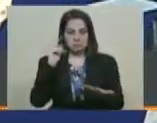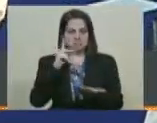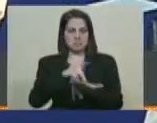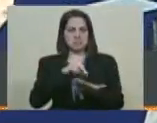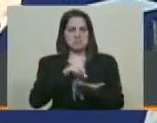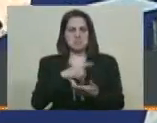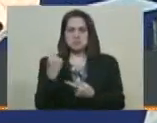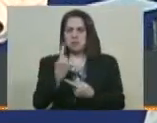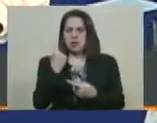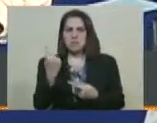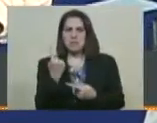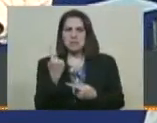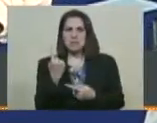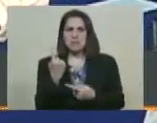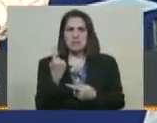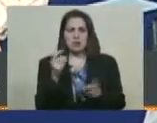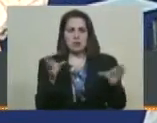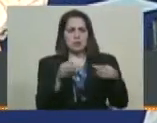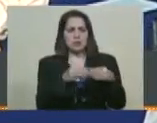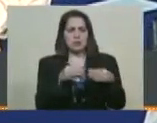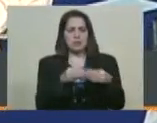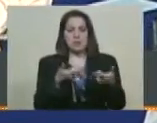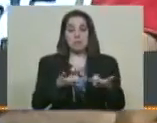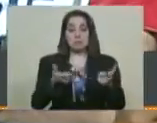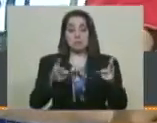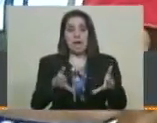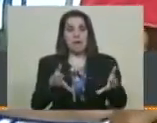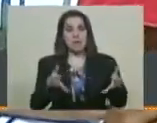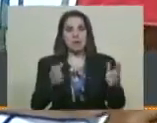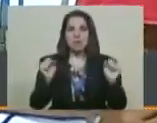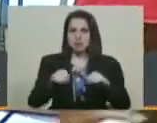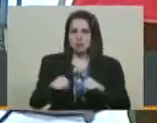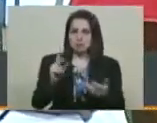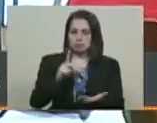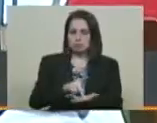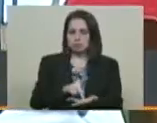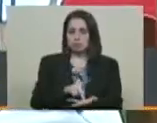juego cuando le garantizan que va a ganar.